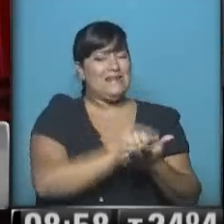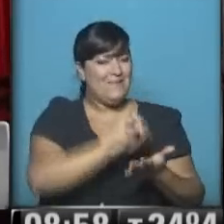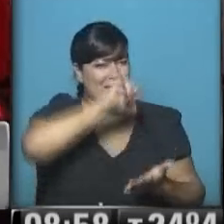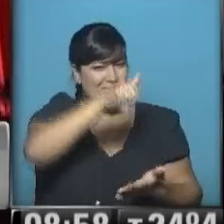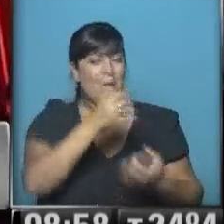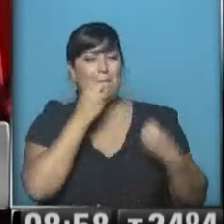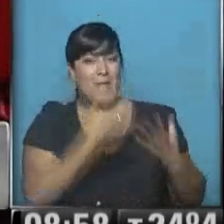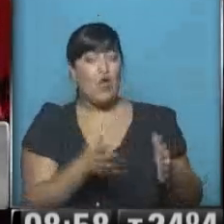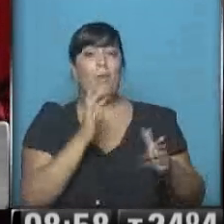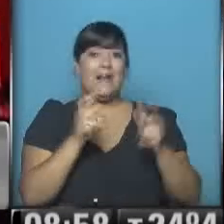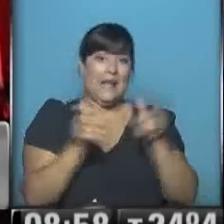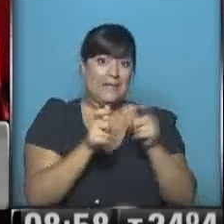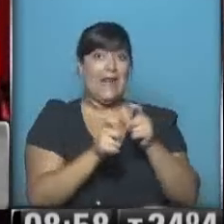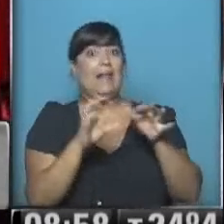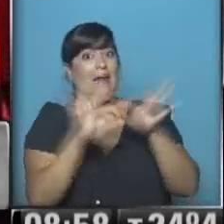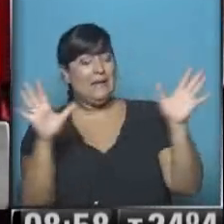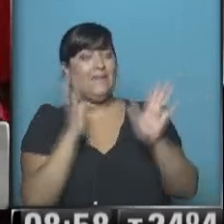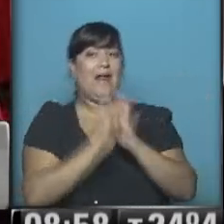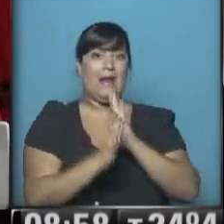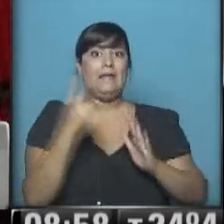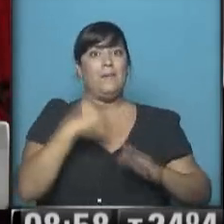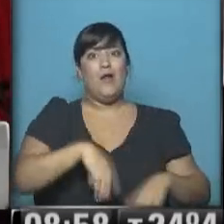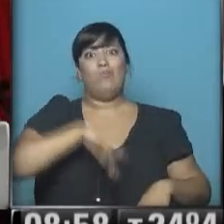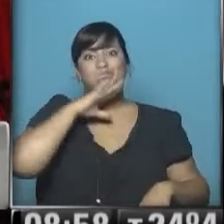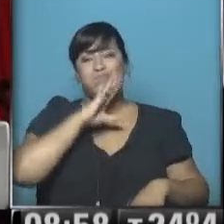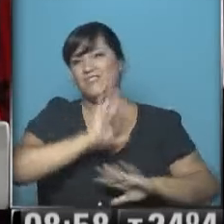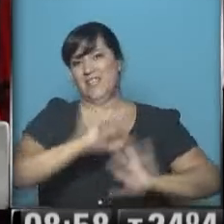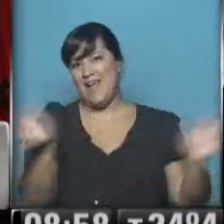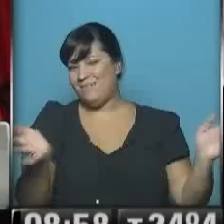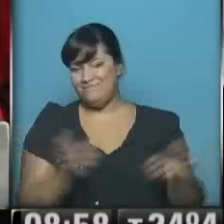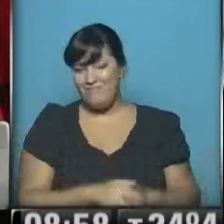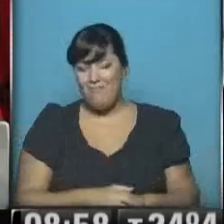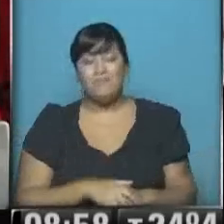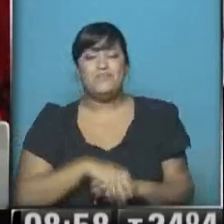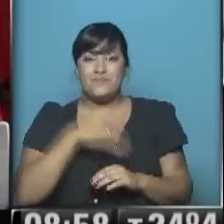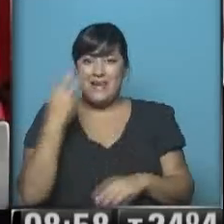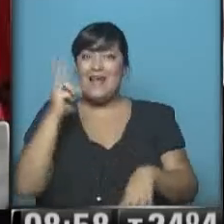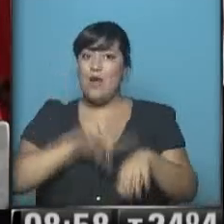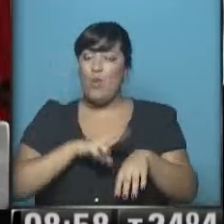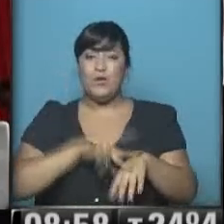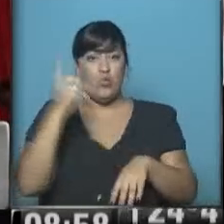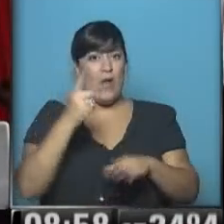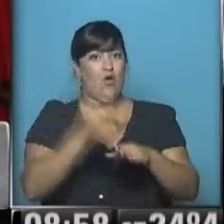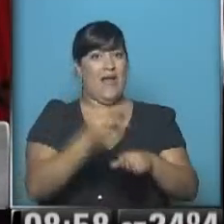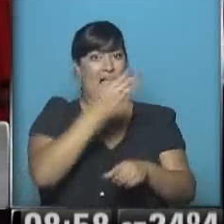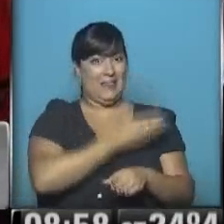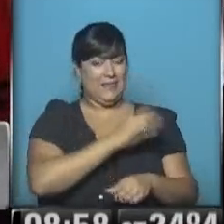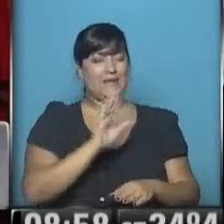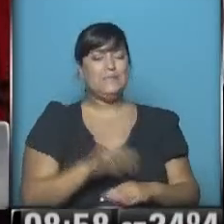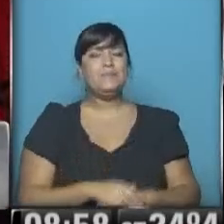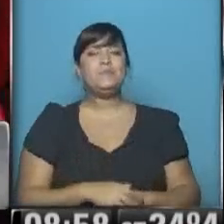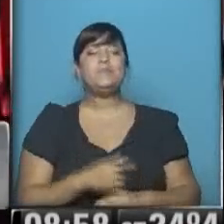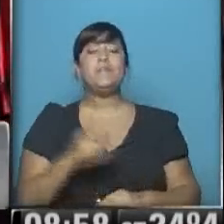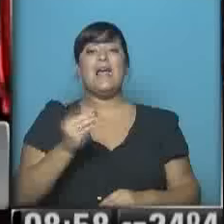que más allá de que la entrada es libre y gratuita, es hasta agotar la capacidad claro, de la sala. Bien. Así que recomiendo que vengas una hora antes. Y si ya vamos orejeando